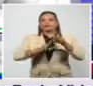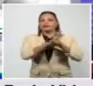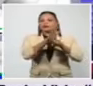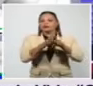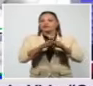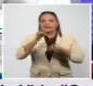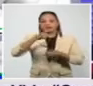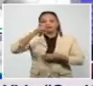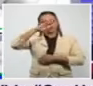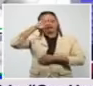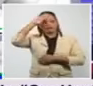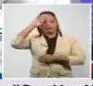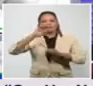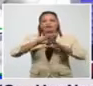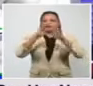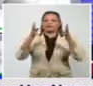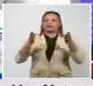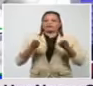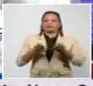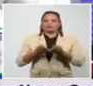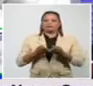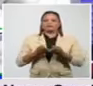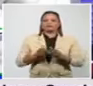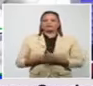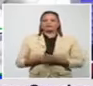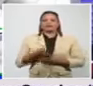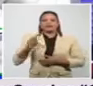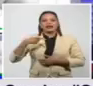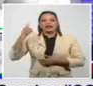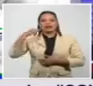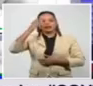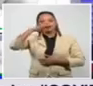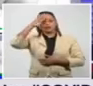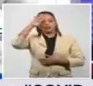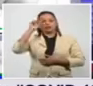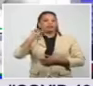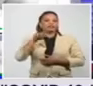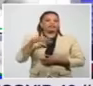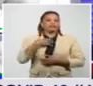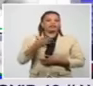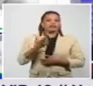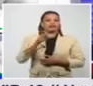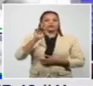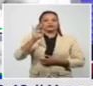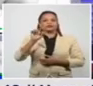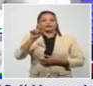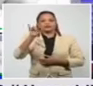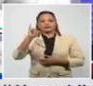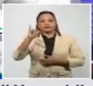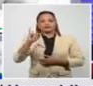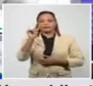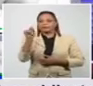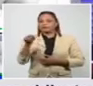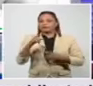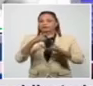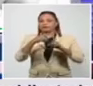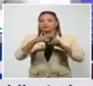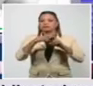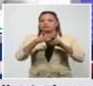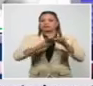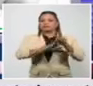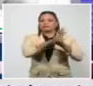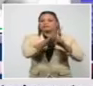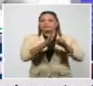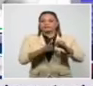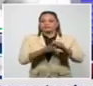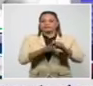en Cuba y el resto del mundo. Ayer La Nación reportaba 816 pacientes diagnosticados con la COVID-19.